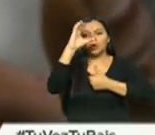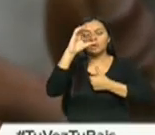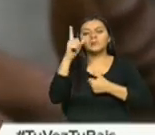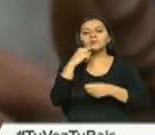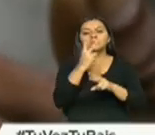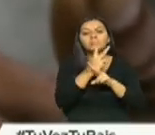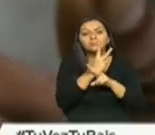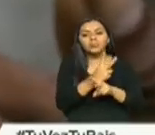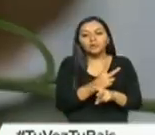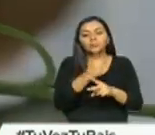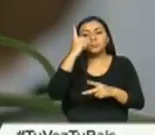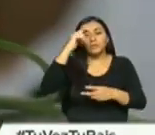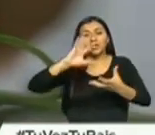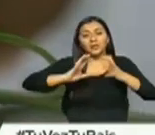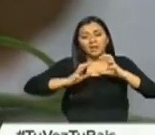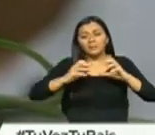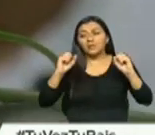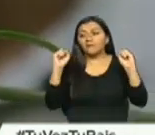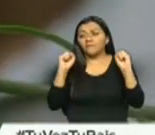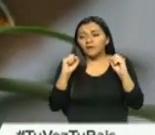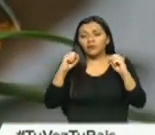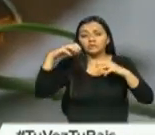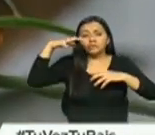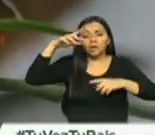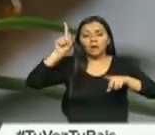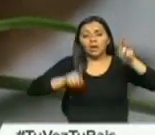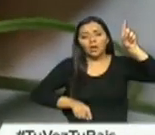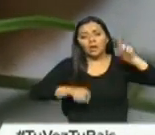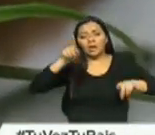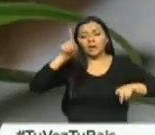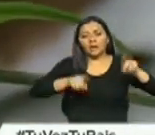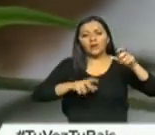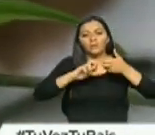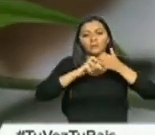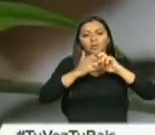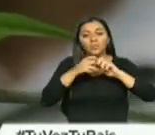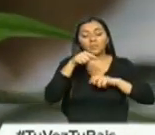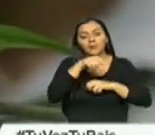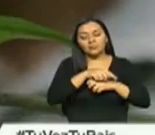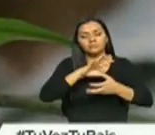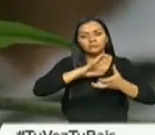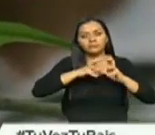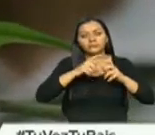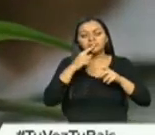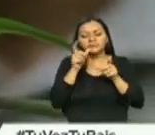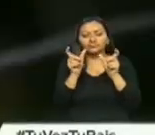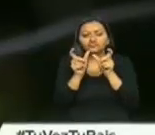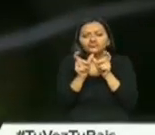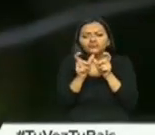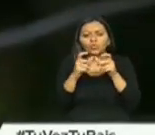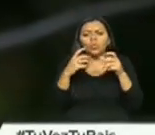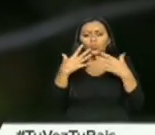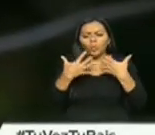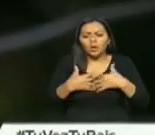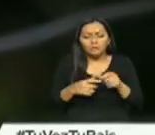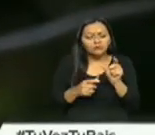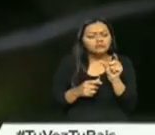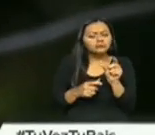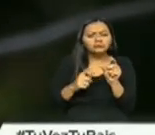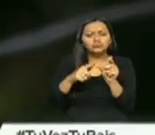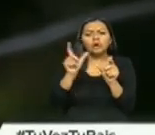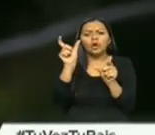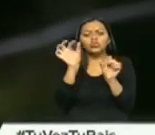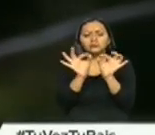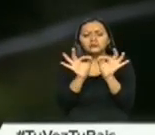en Nicaragua. Estos anfibios, caracterizados por sus grandes ojos rojos que contrastan con su diminuto cuerpo verde de apenas 8